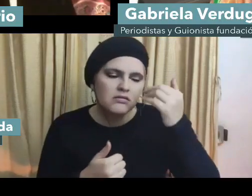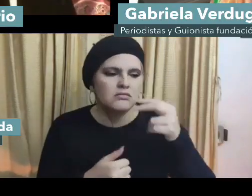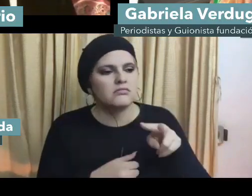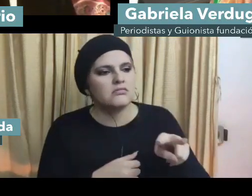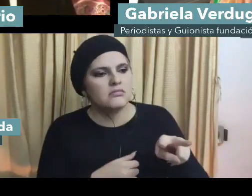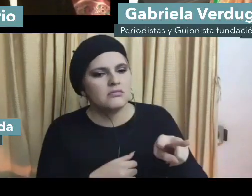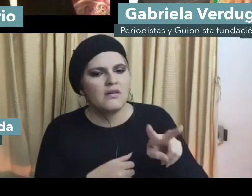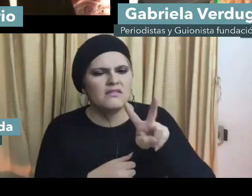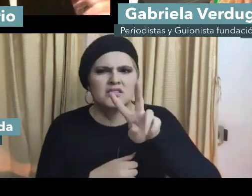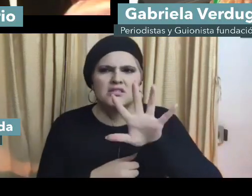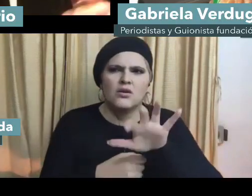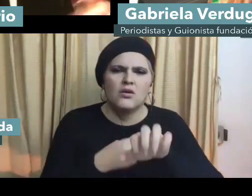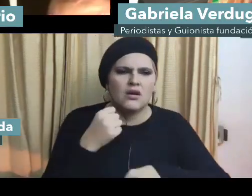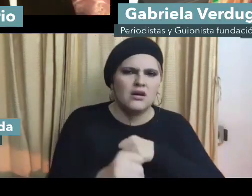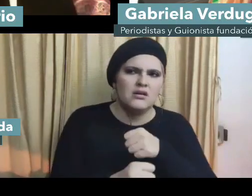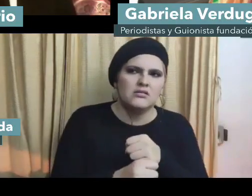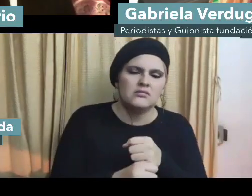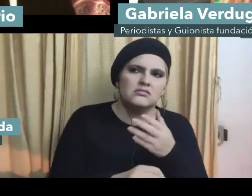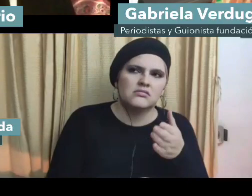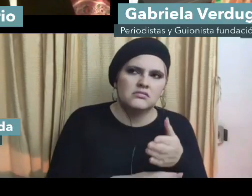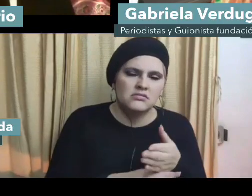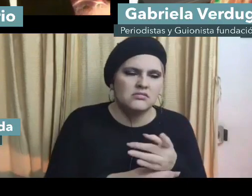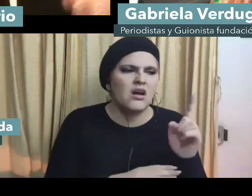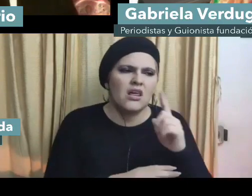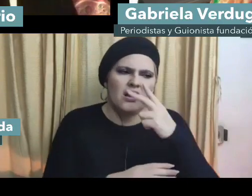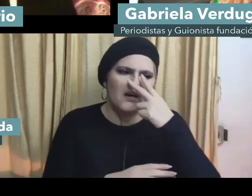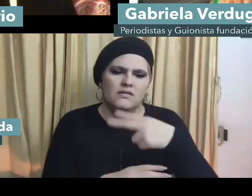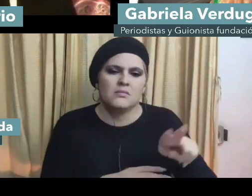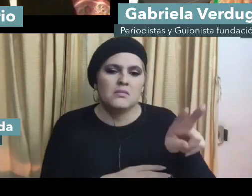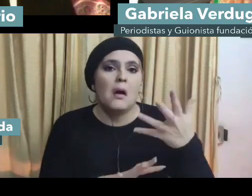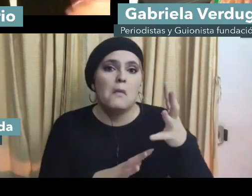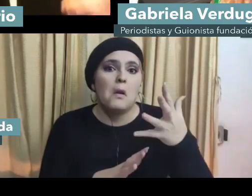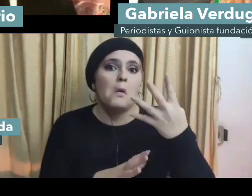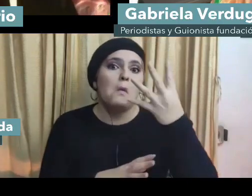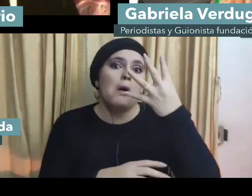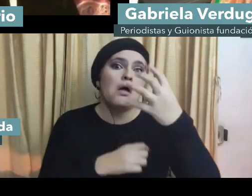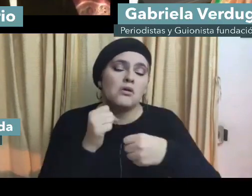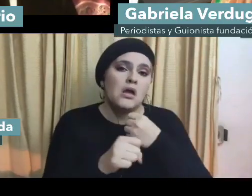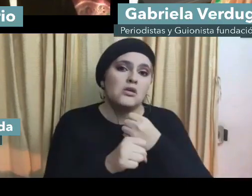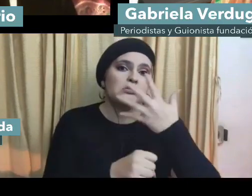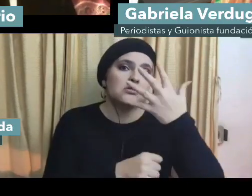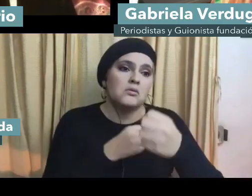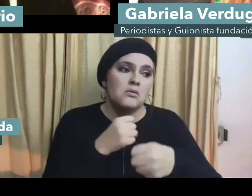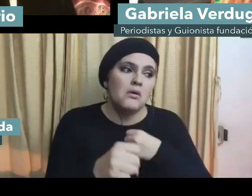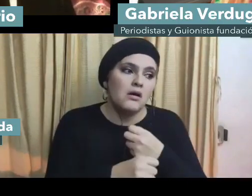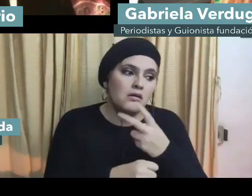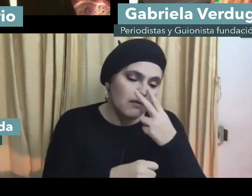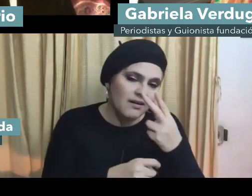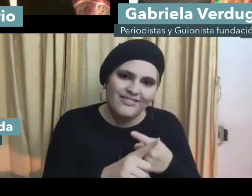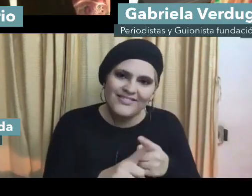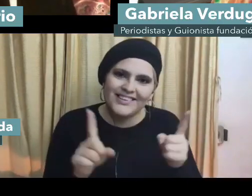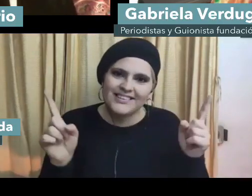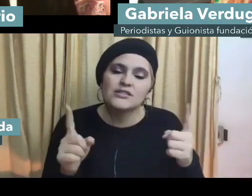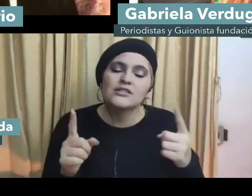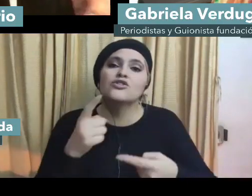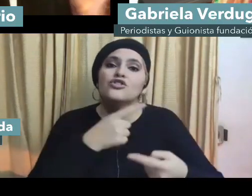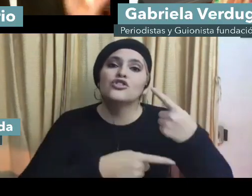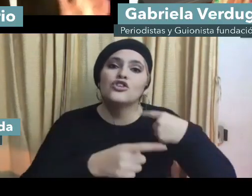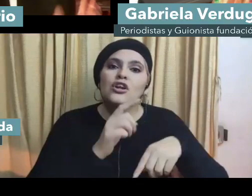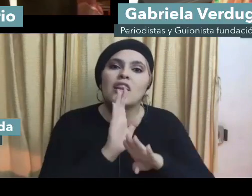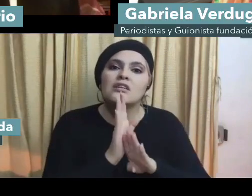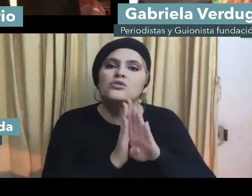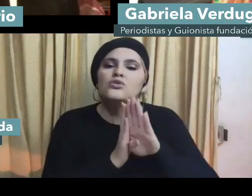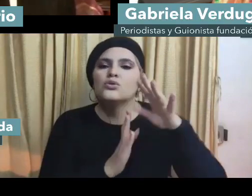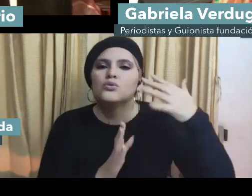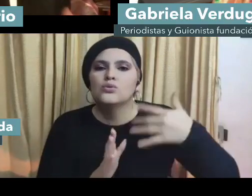ver. Y es porque si lo hubiera conocido a los 4 o 5, hubiera sido distinto. Por eso la historia del desarrollo es tan importante. Y